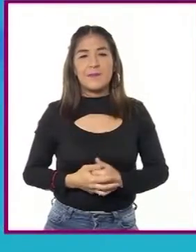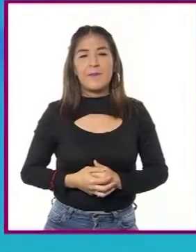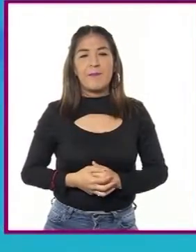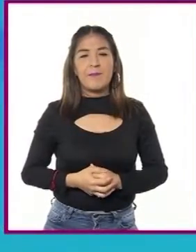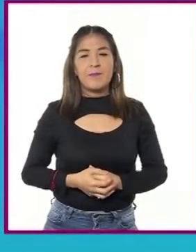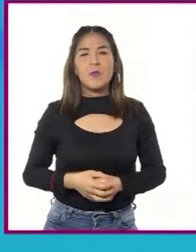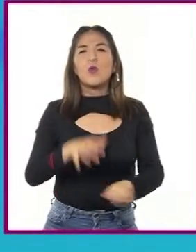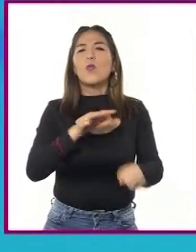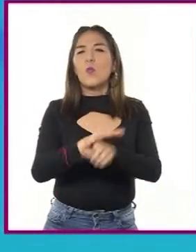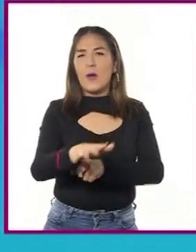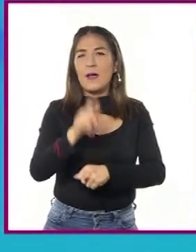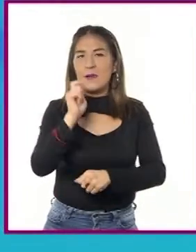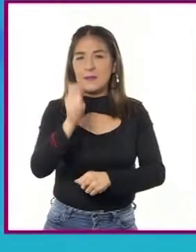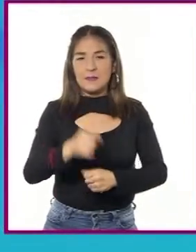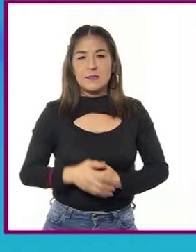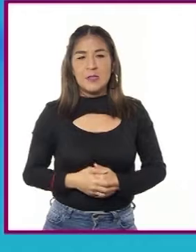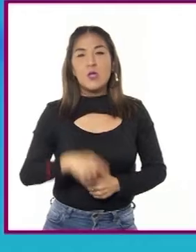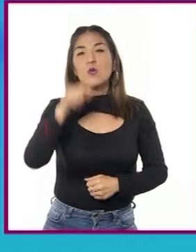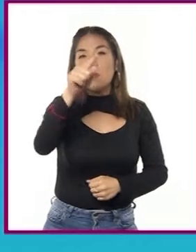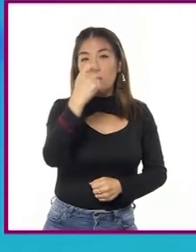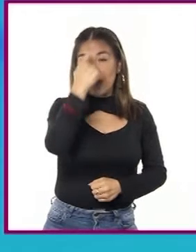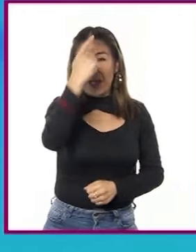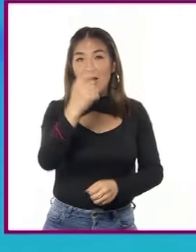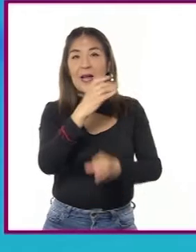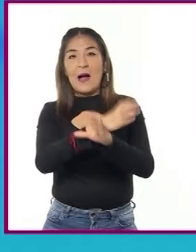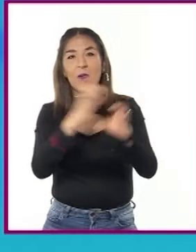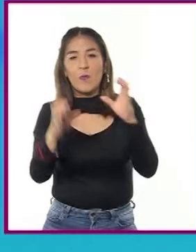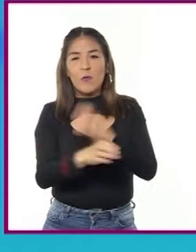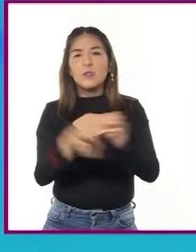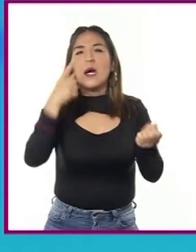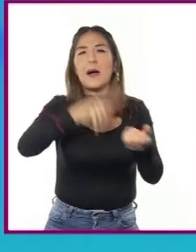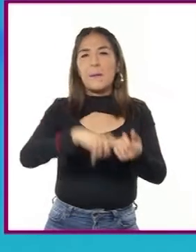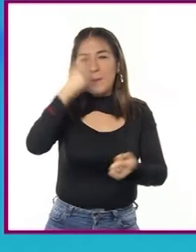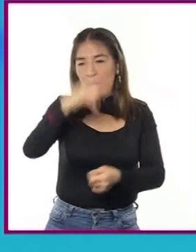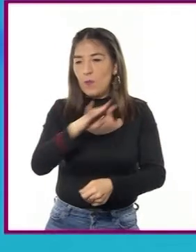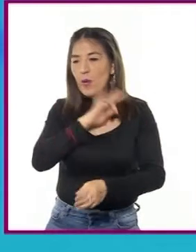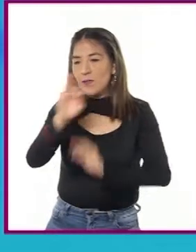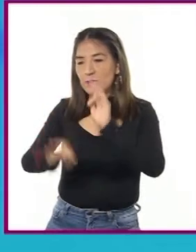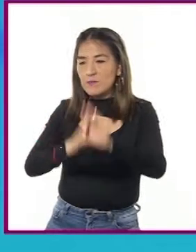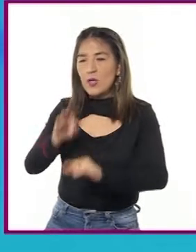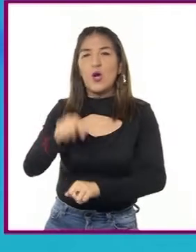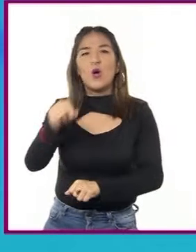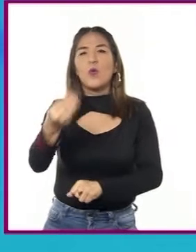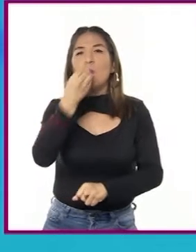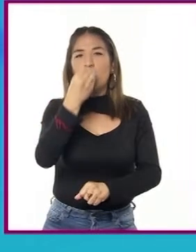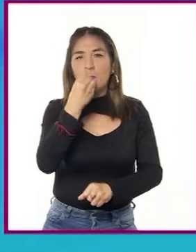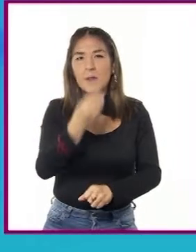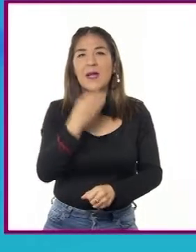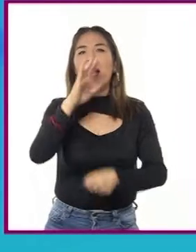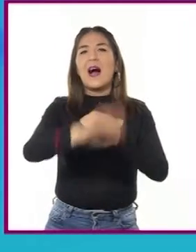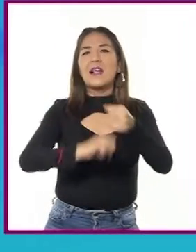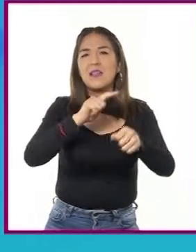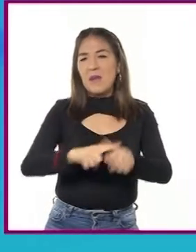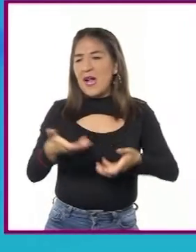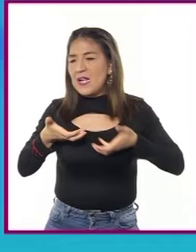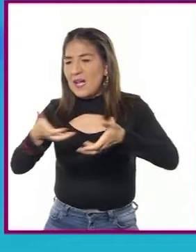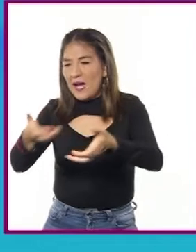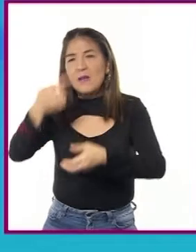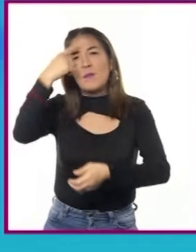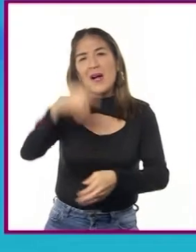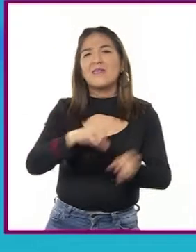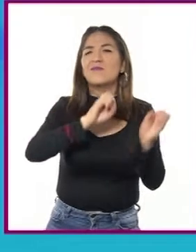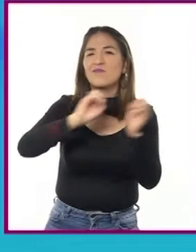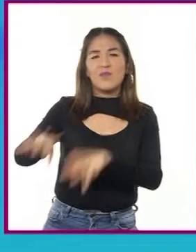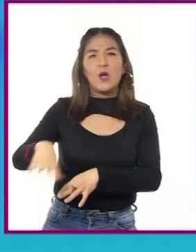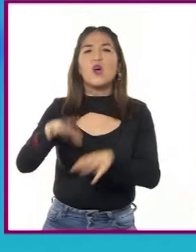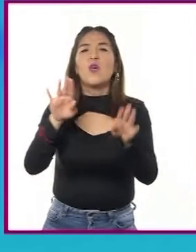problema técnico es crear un objeto que permita alimentar animales domésticos en situación de abandono, evitando así que contribuyan